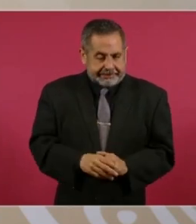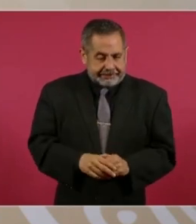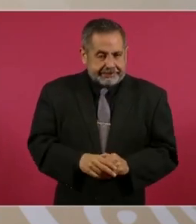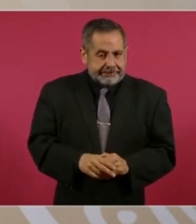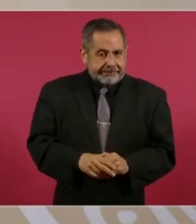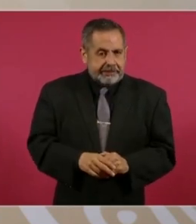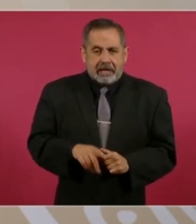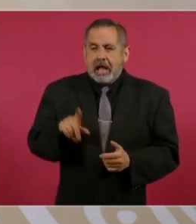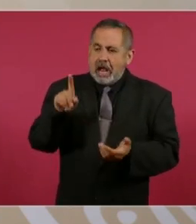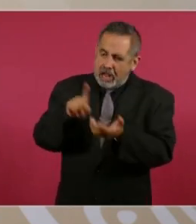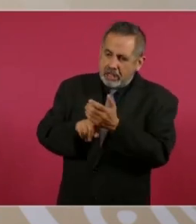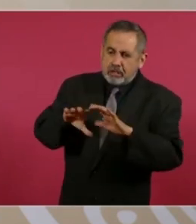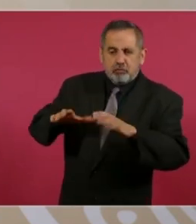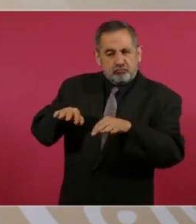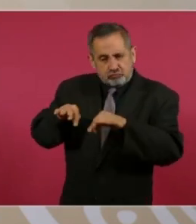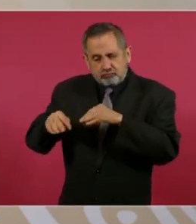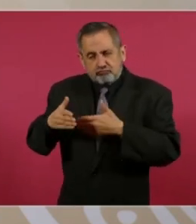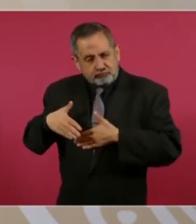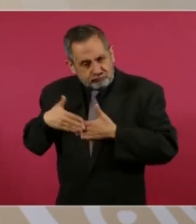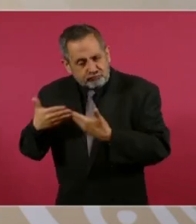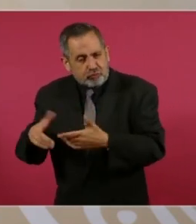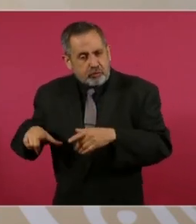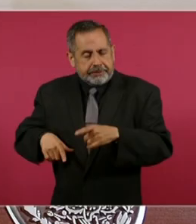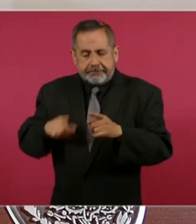el servicio público.